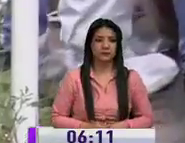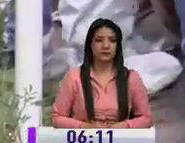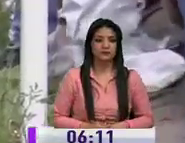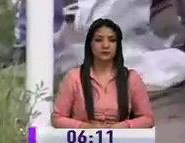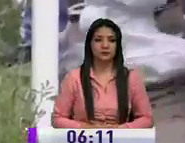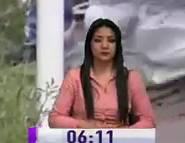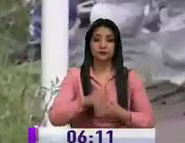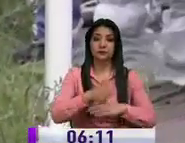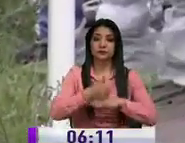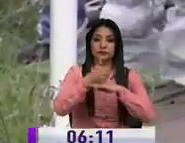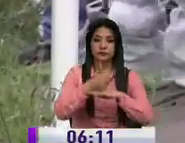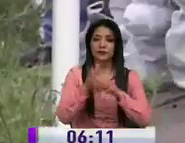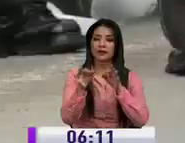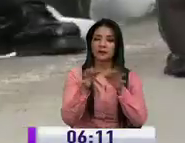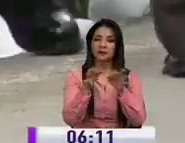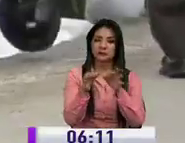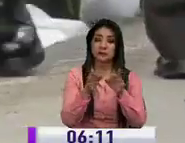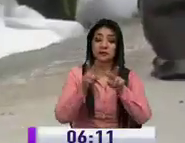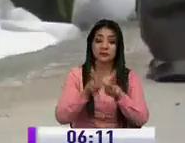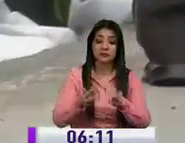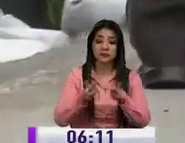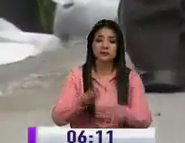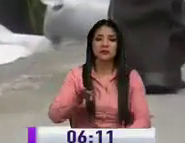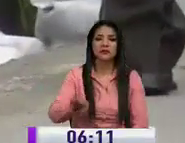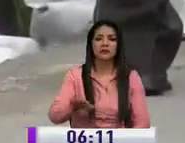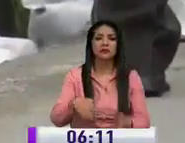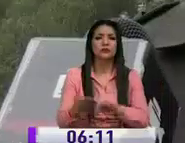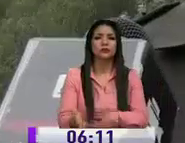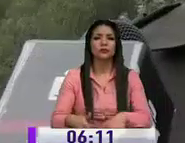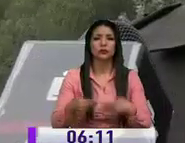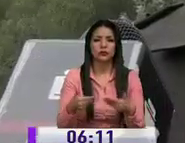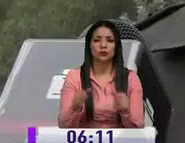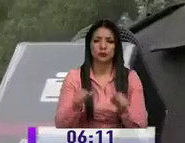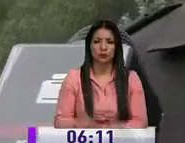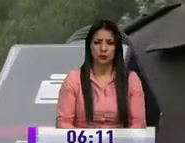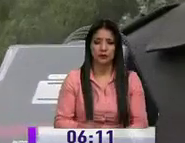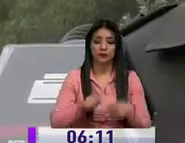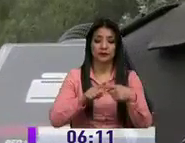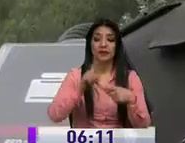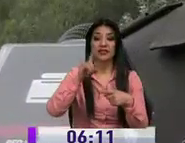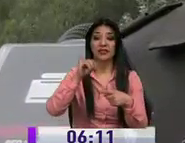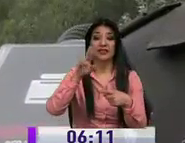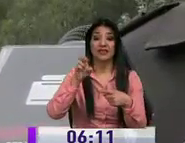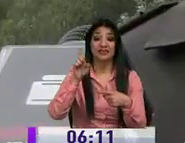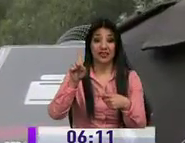manifestó que se realizarán las investigaciones sobre este hecho criminal. DINASED y criminalística